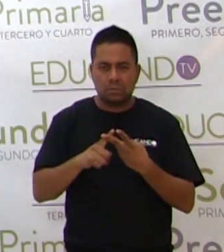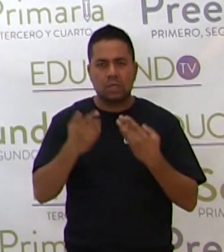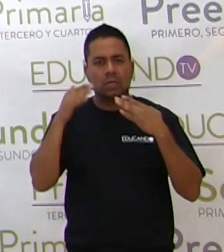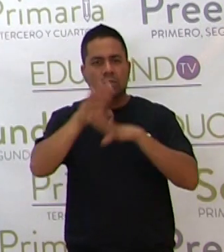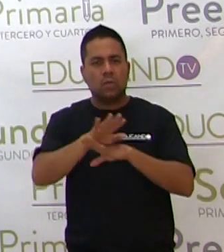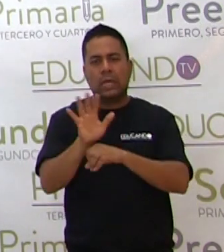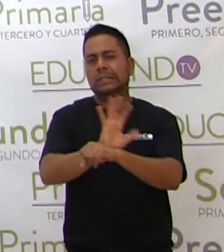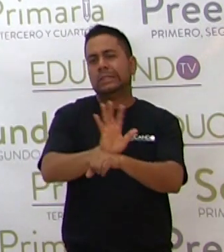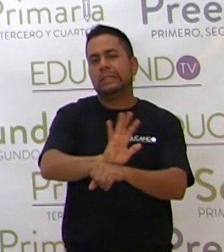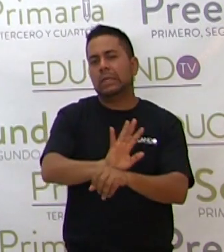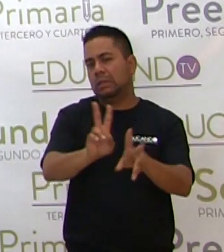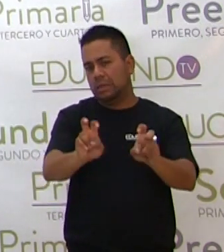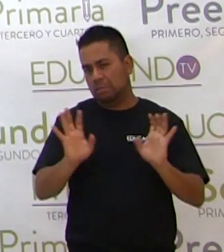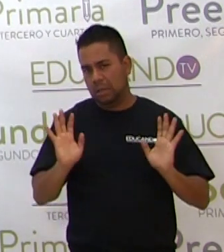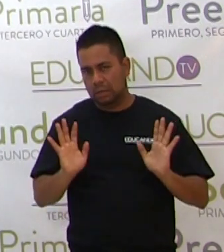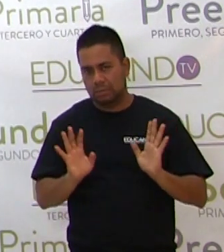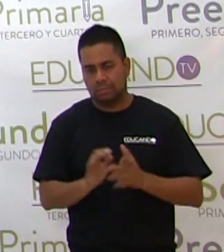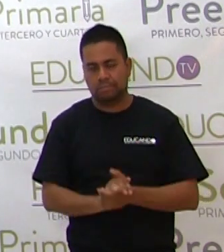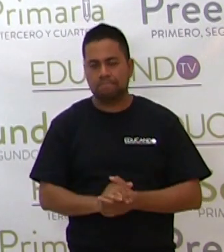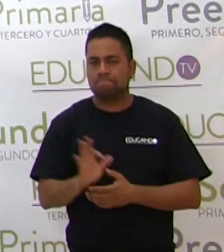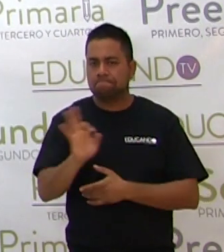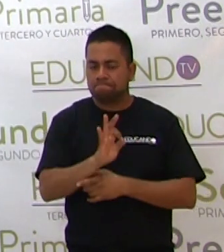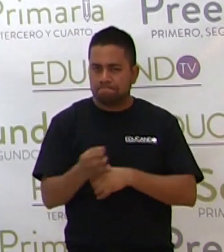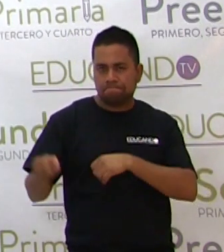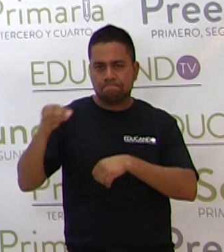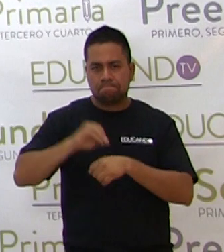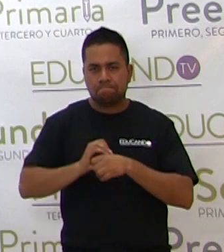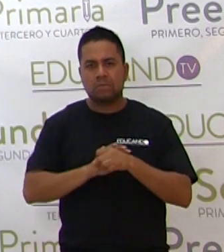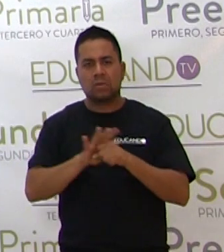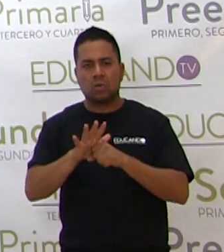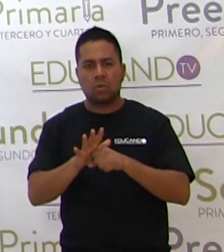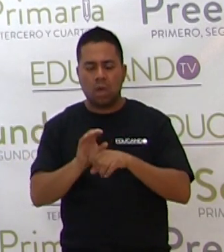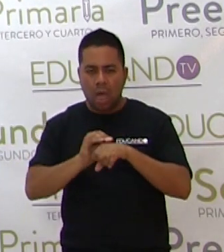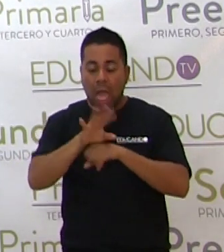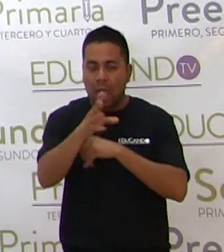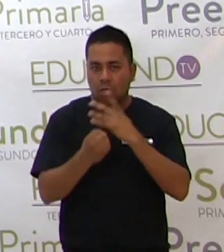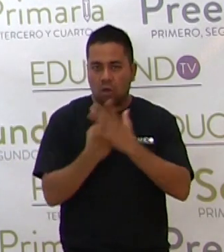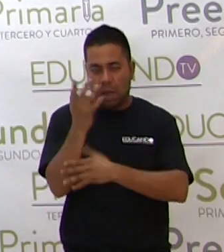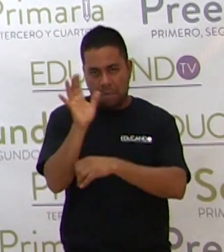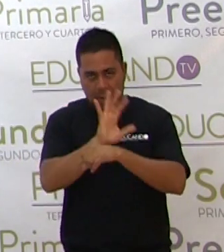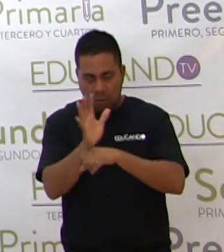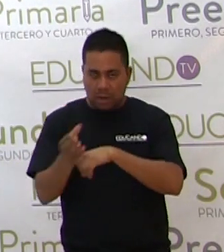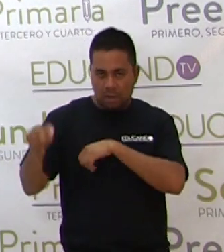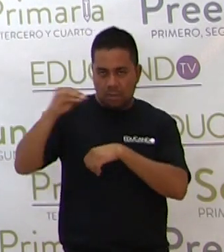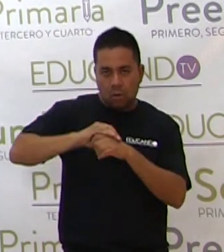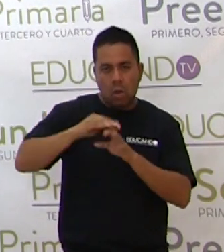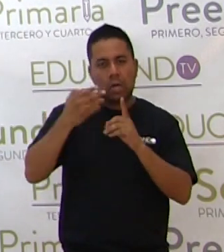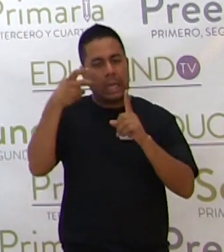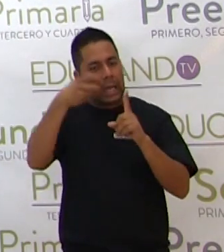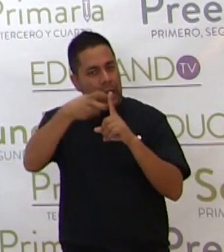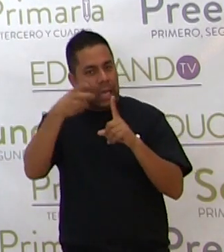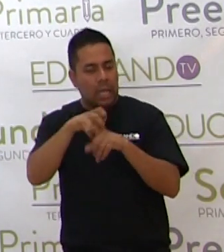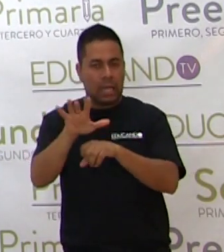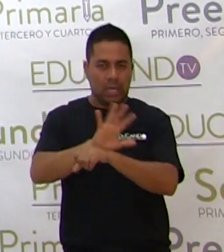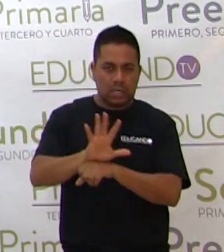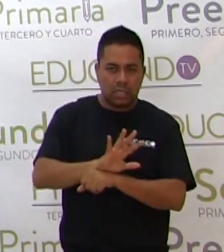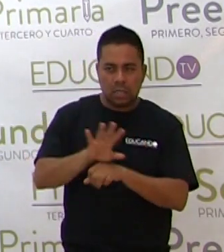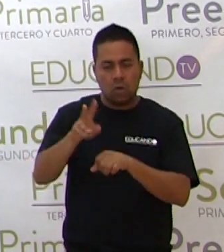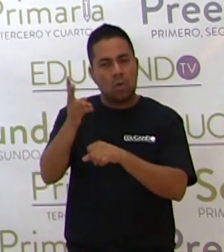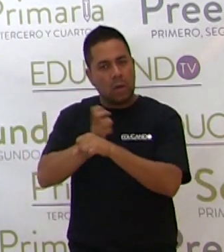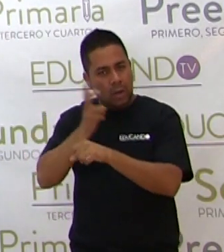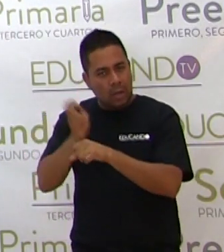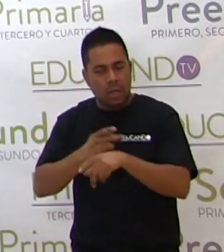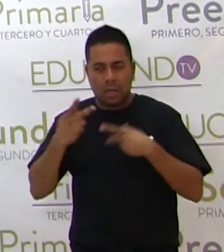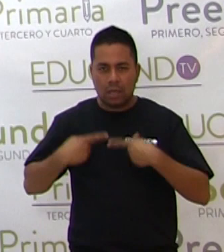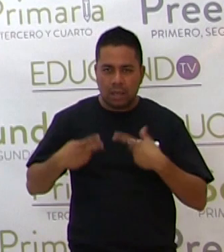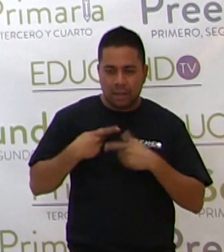del cine que tenga que mencioné los estrenos de la temporada que haga crítica del cine y que invite algunos